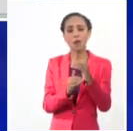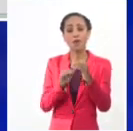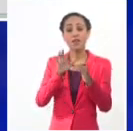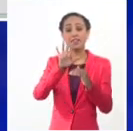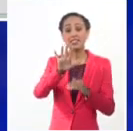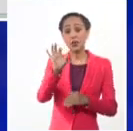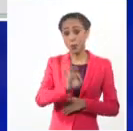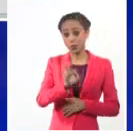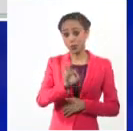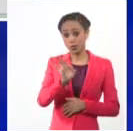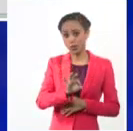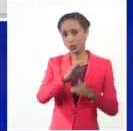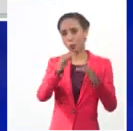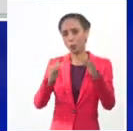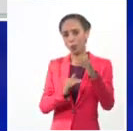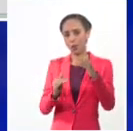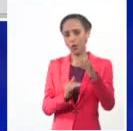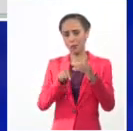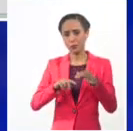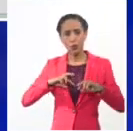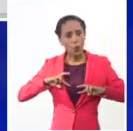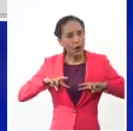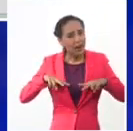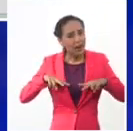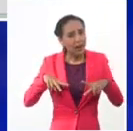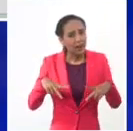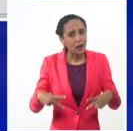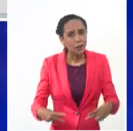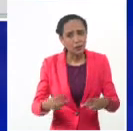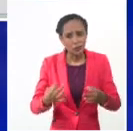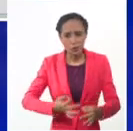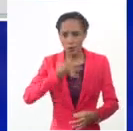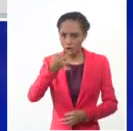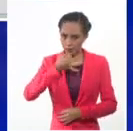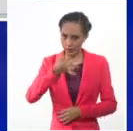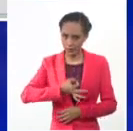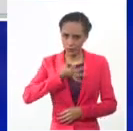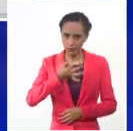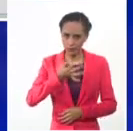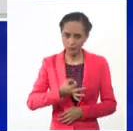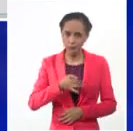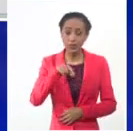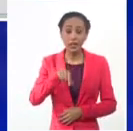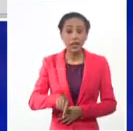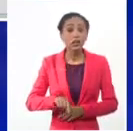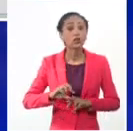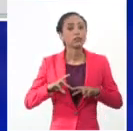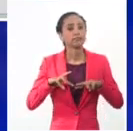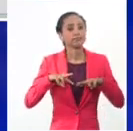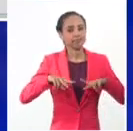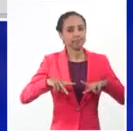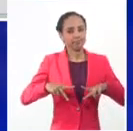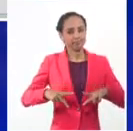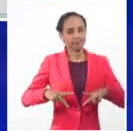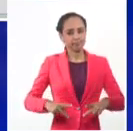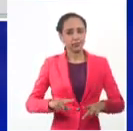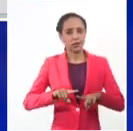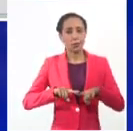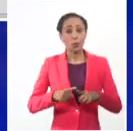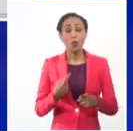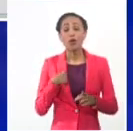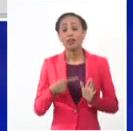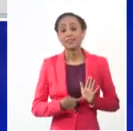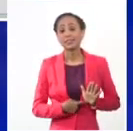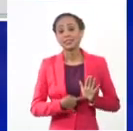Y yo reitero lo que ya varias veces hemos explicado. Esto lo reforzamos porque nos habla de cómo ha